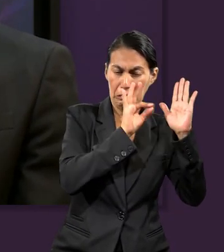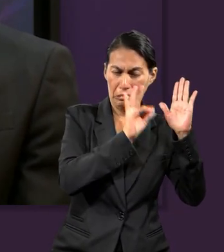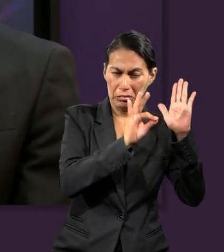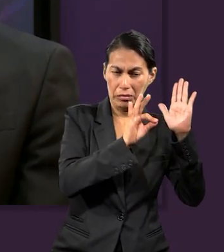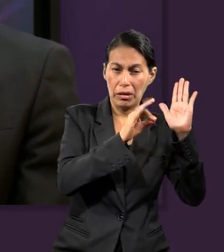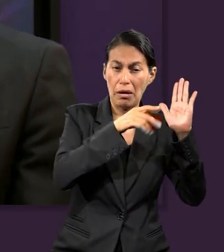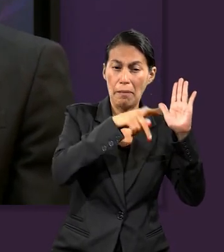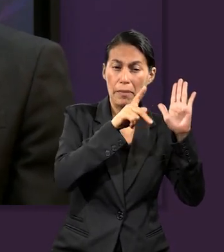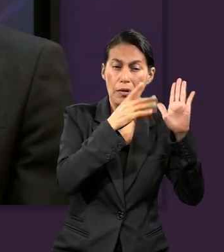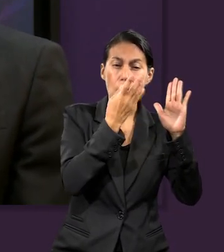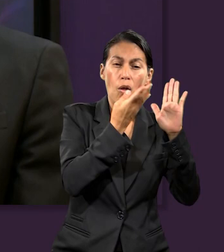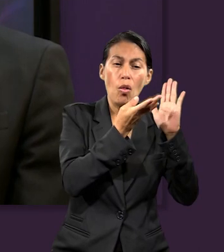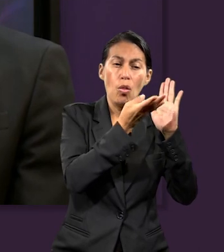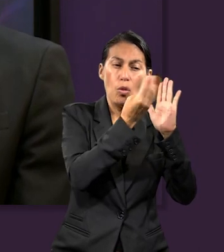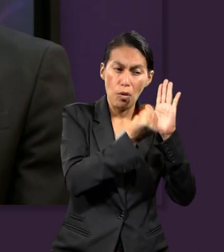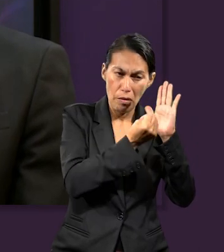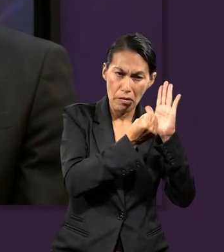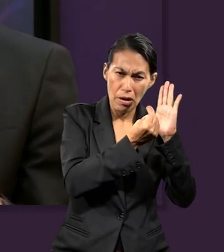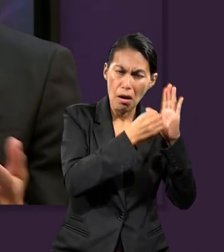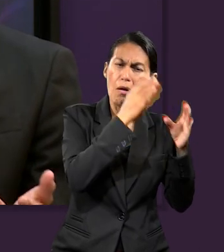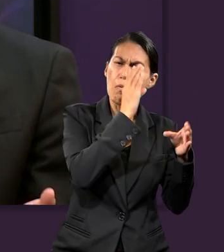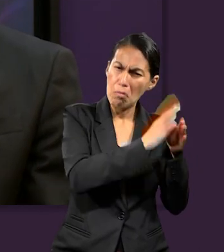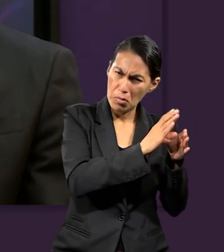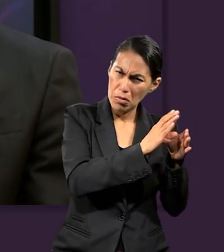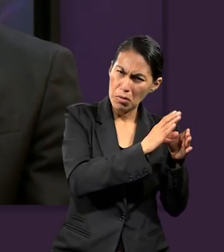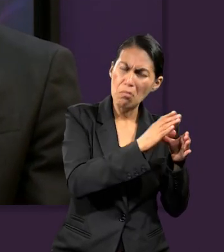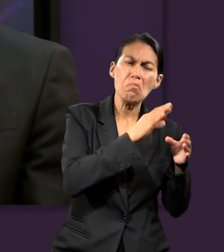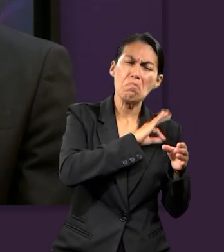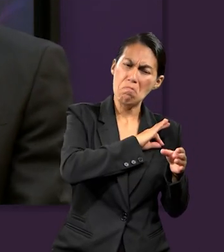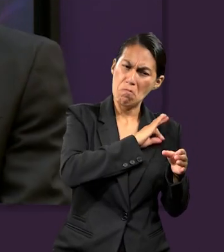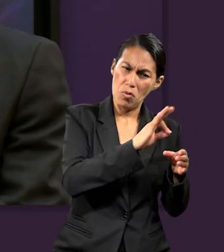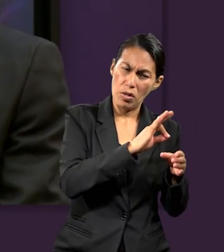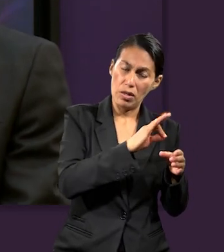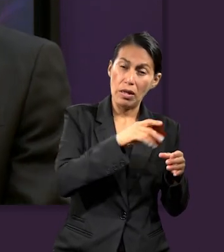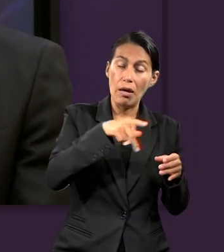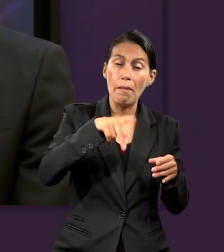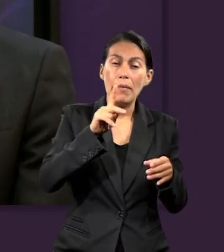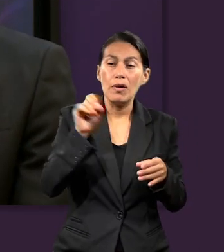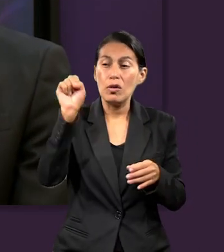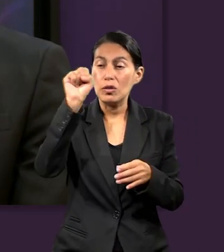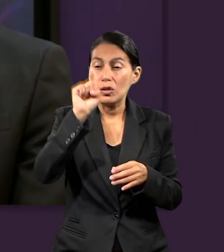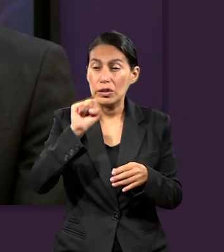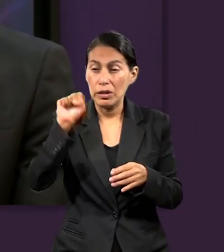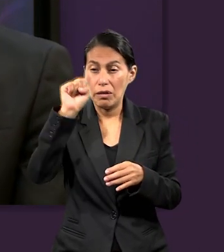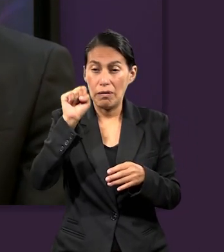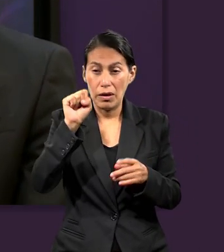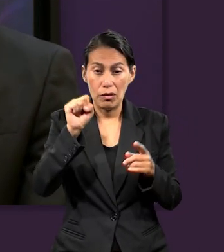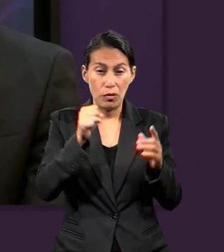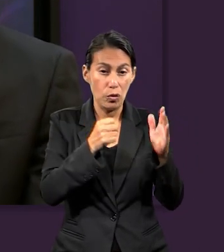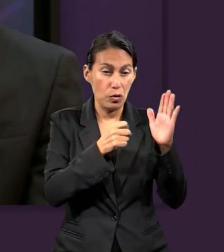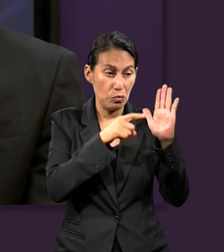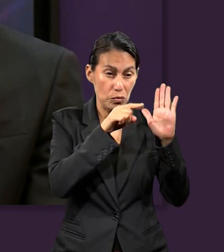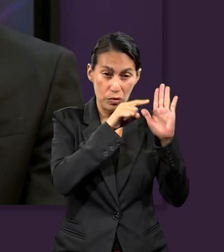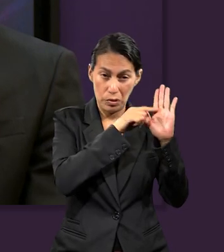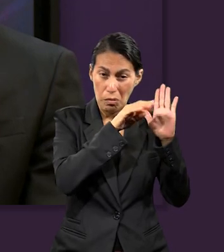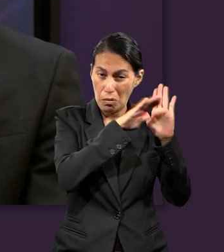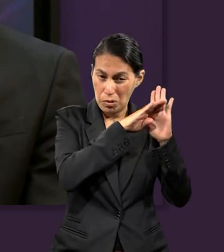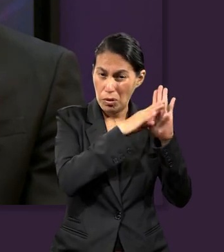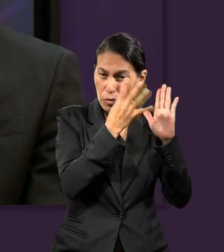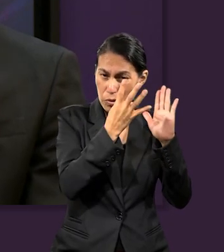simplemente por la razón humana los podríamos cumplir Pero el sábado específicamente si uno